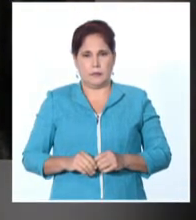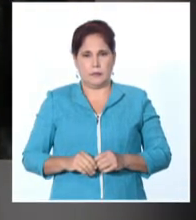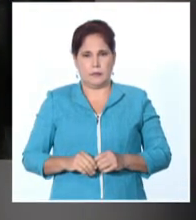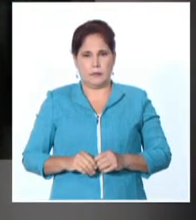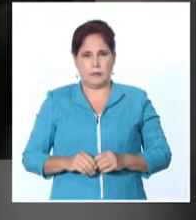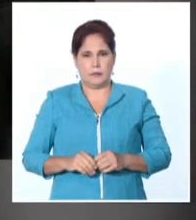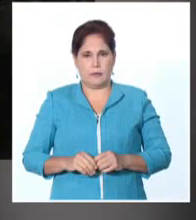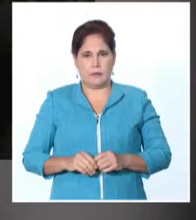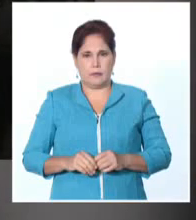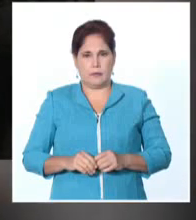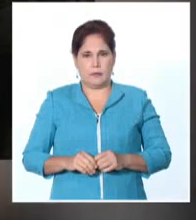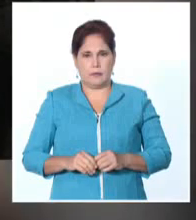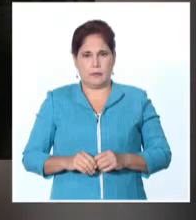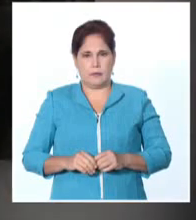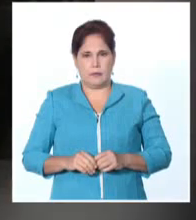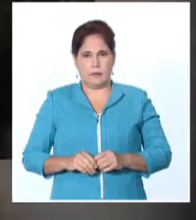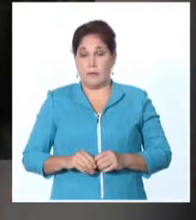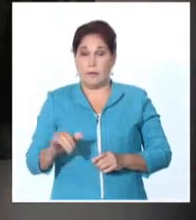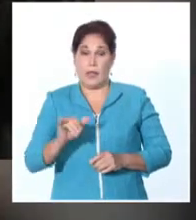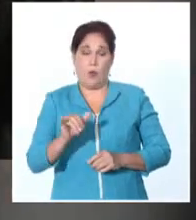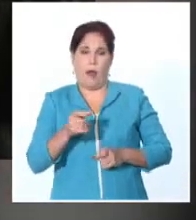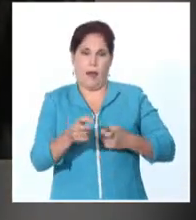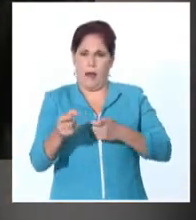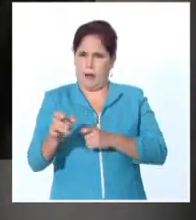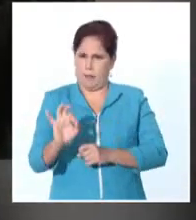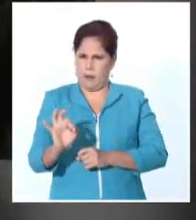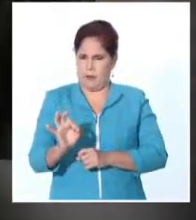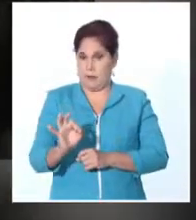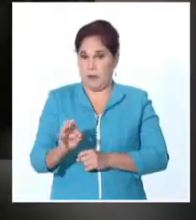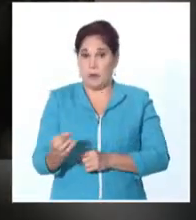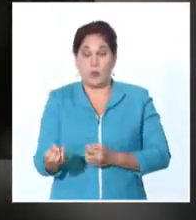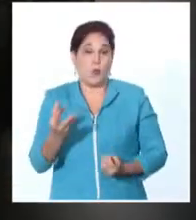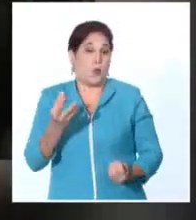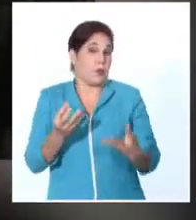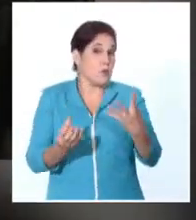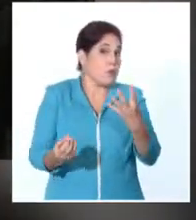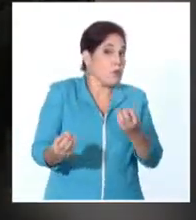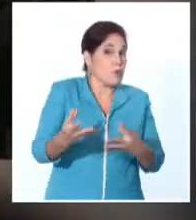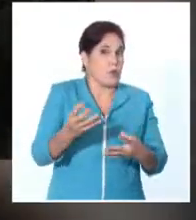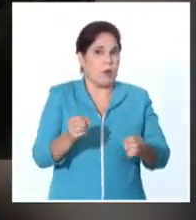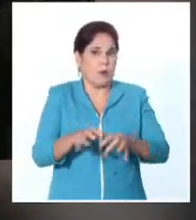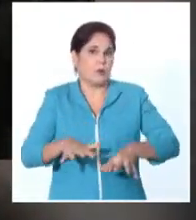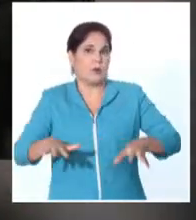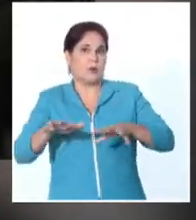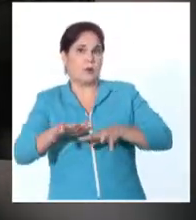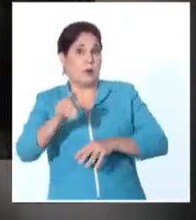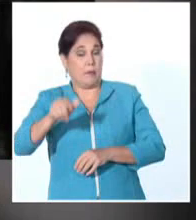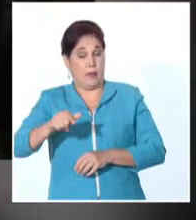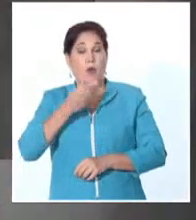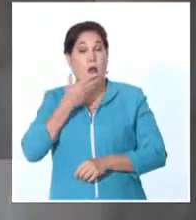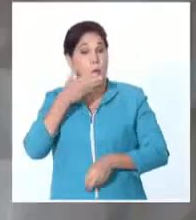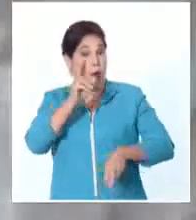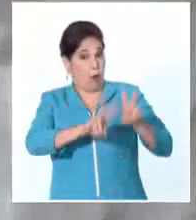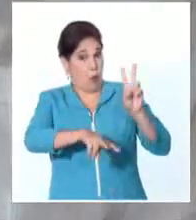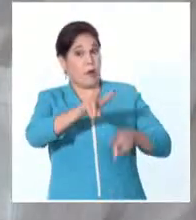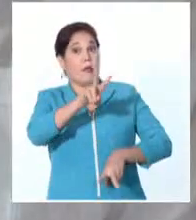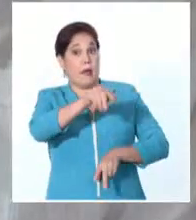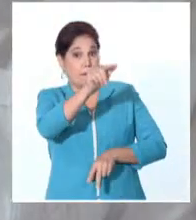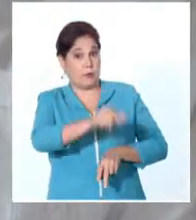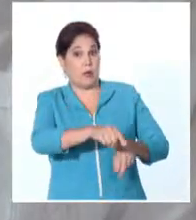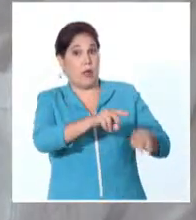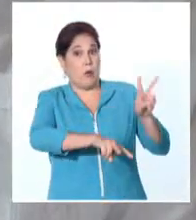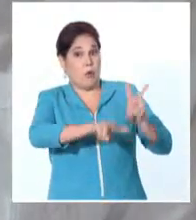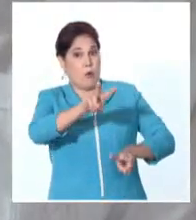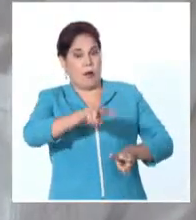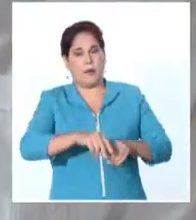decía a Lezcano que era como en la guerra. Van surgiendo gente con muchas condiciones, cualidades. A ver, ¿qué